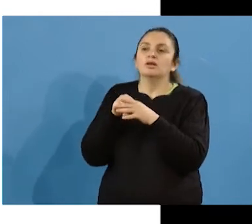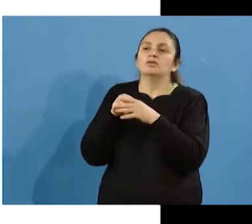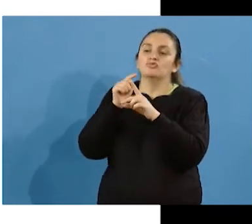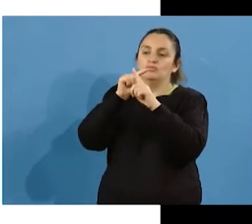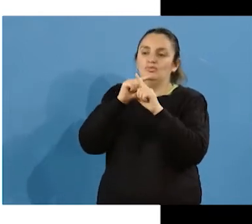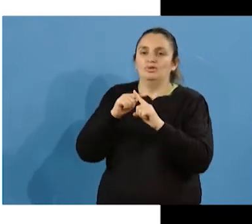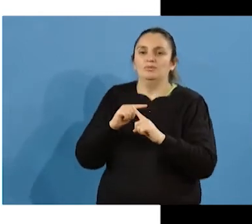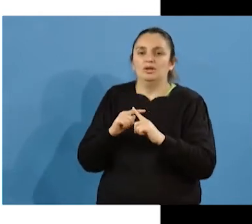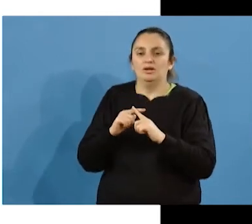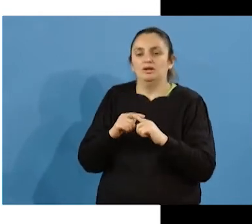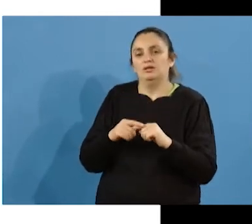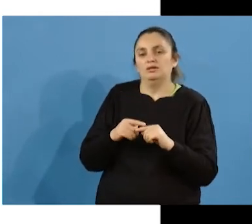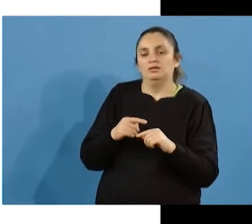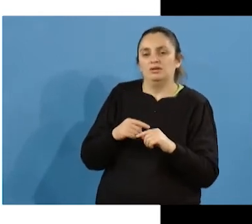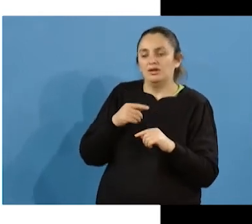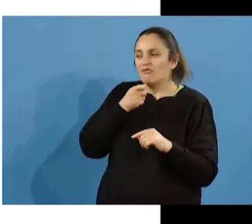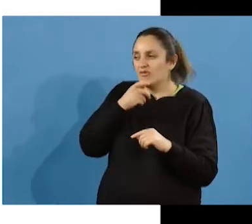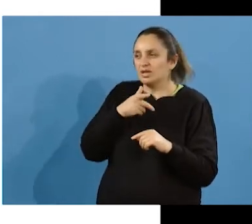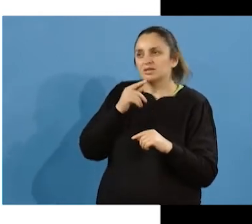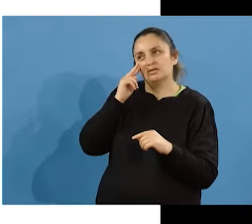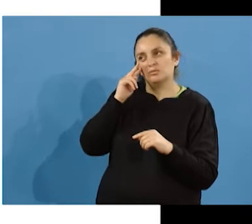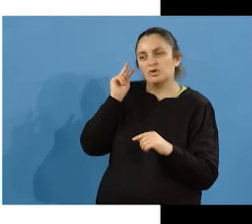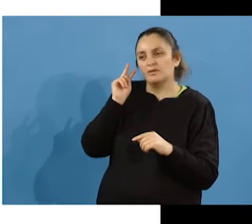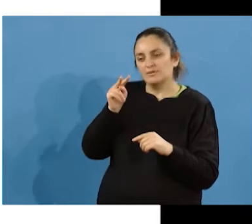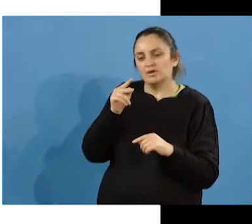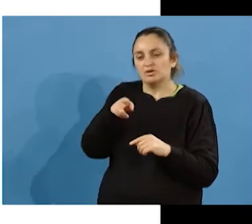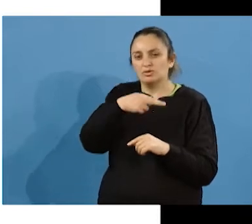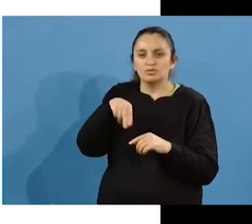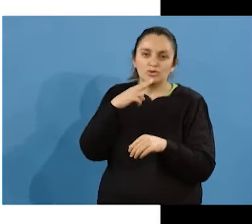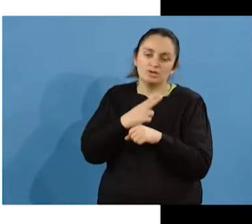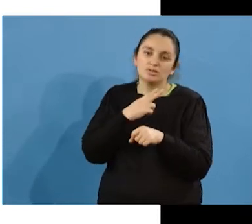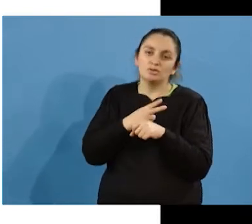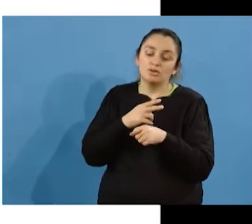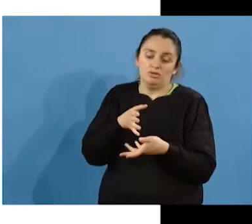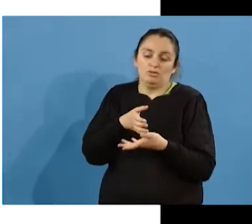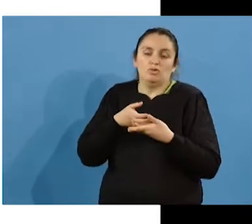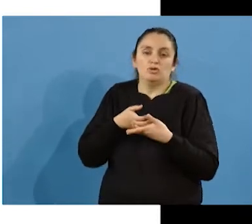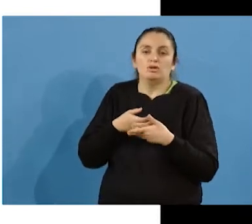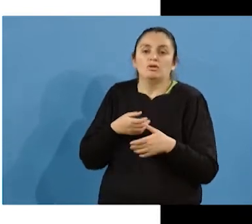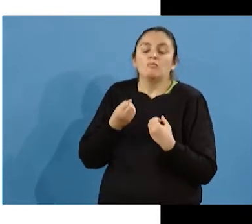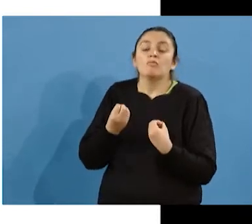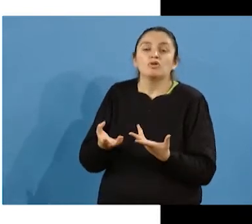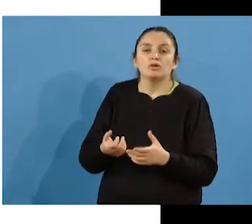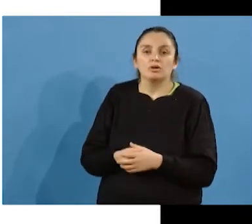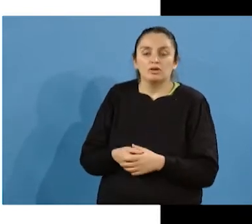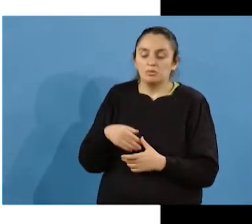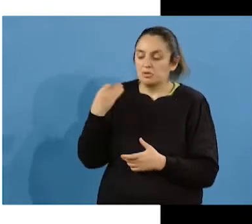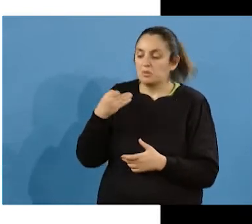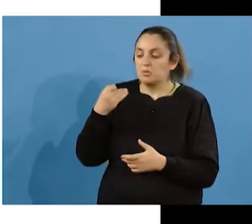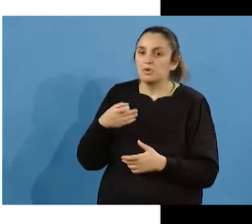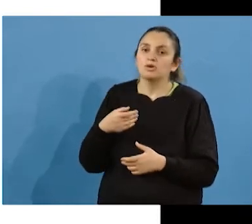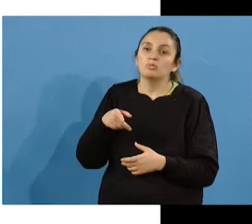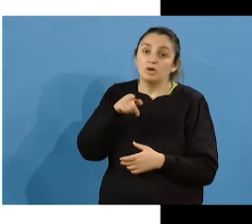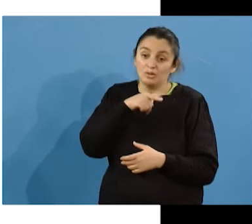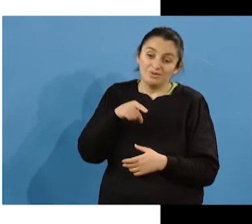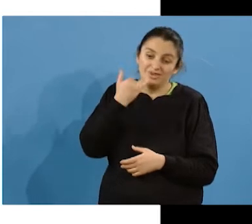fácil de ver para ustedes nosotros en la secundaria la hemos adoptado porque es un recurso bueno para que los chicos